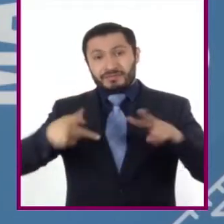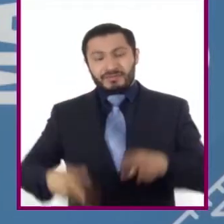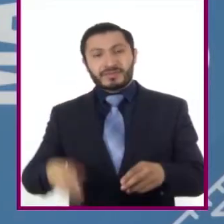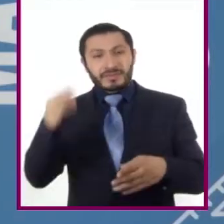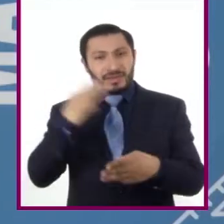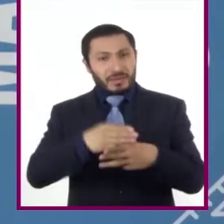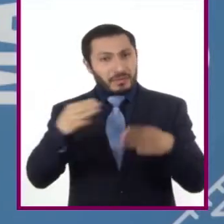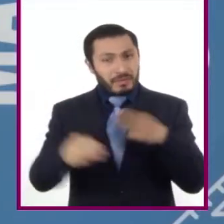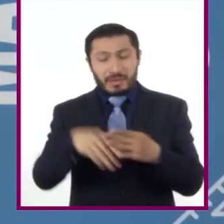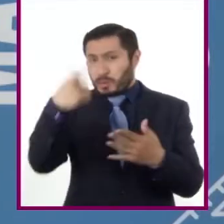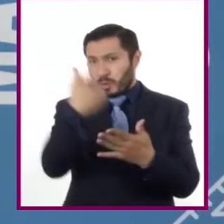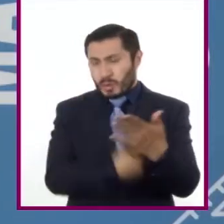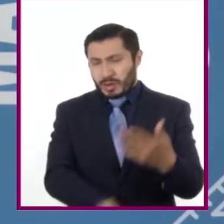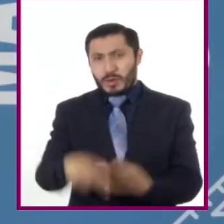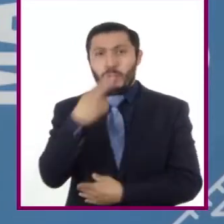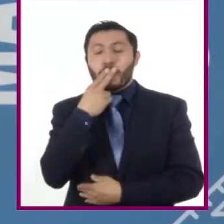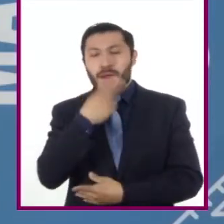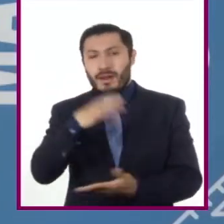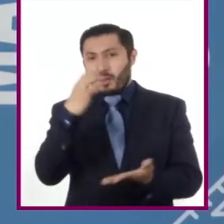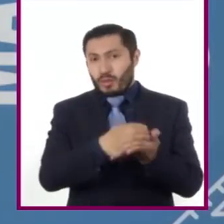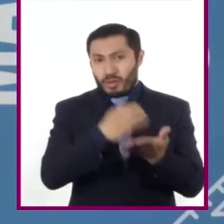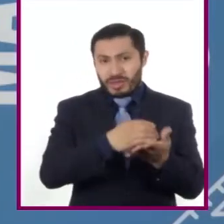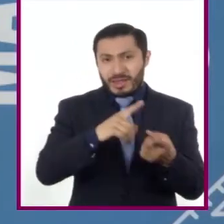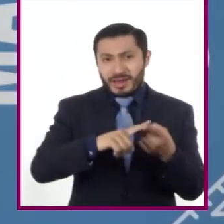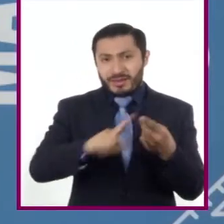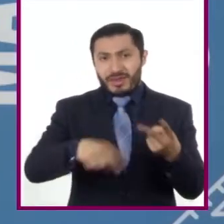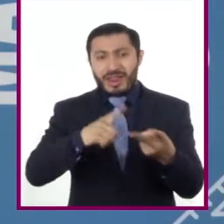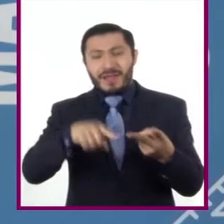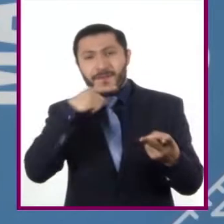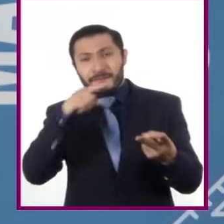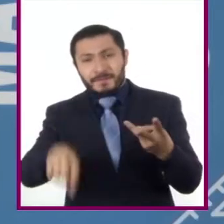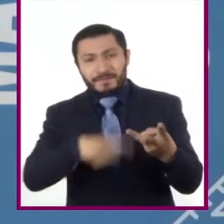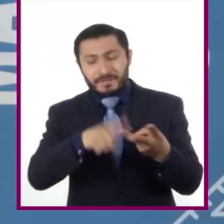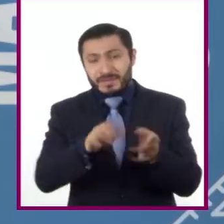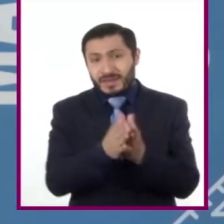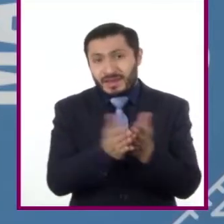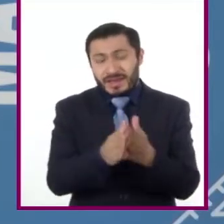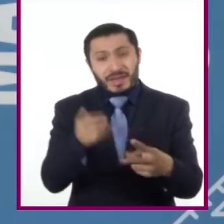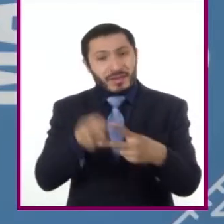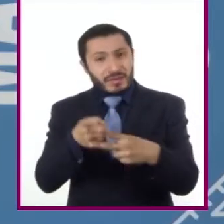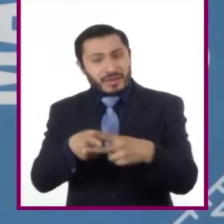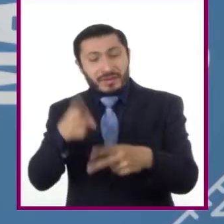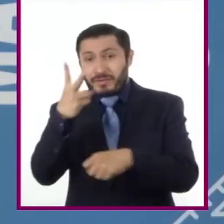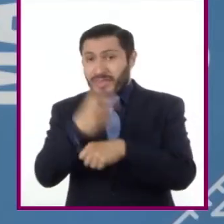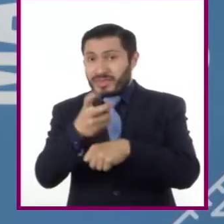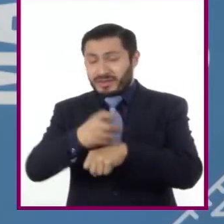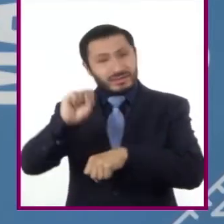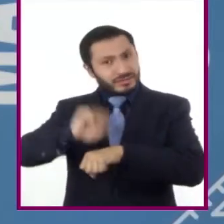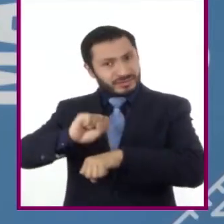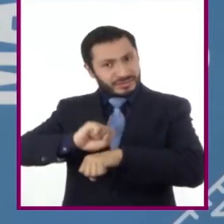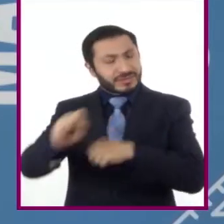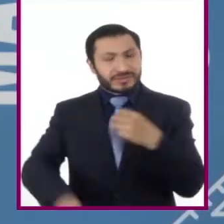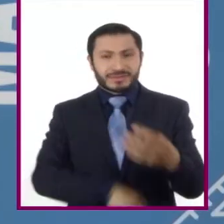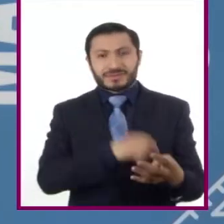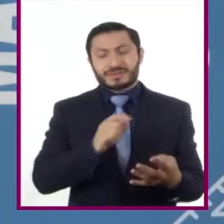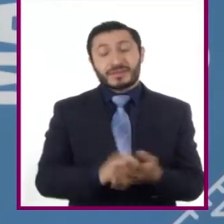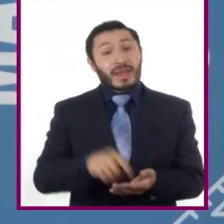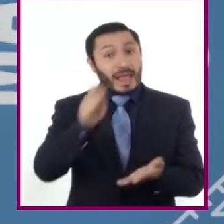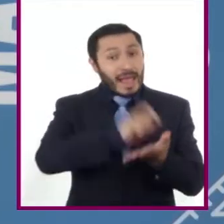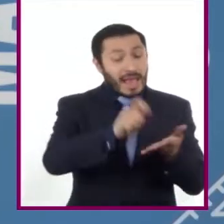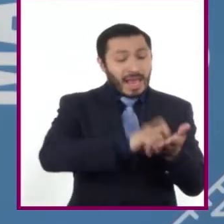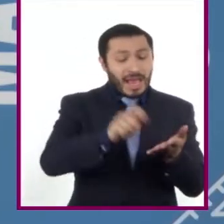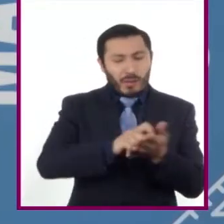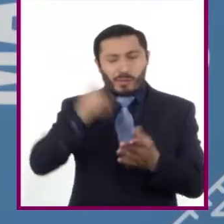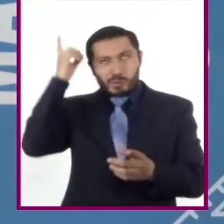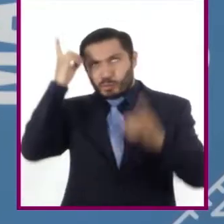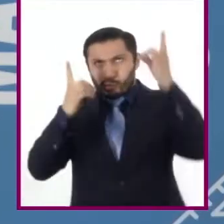son tu cuaderno y un lápiz, tu libro de texto de matemáticas segundo grado. Registren en su cuaderno las